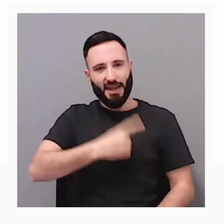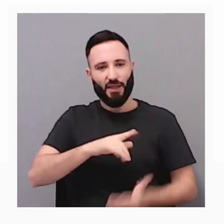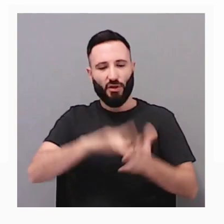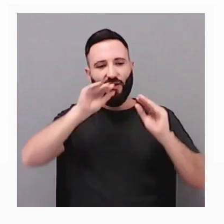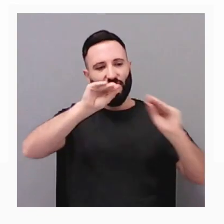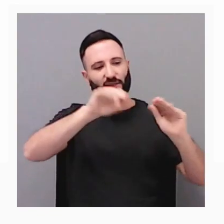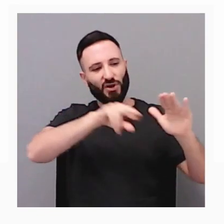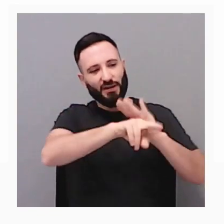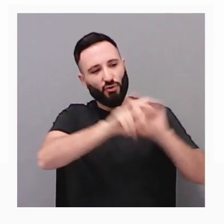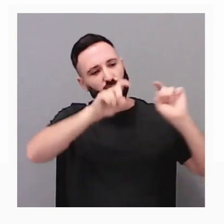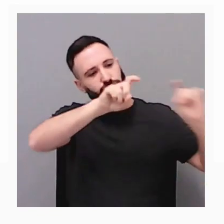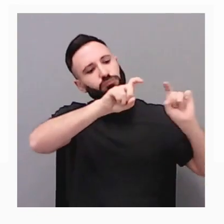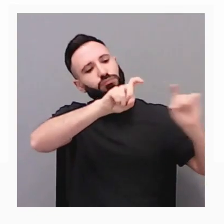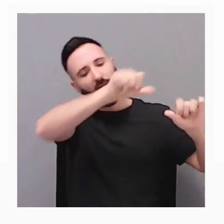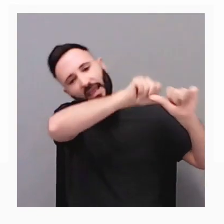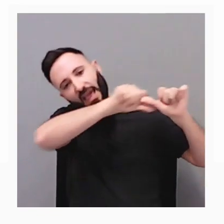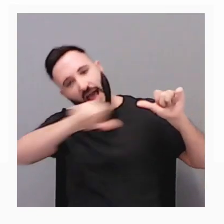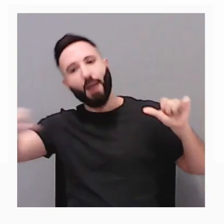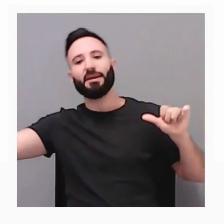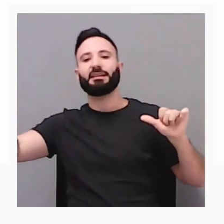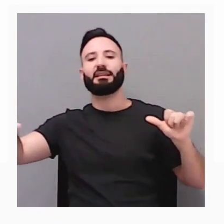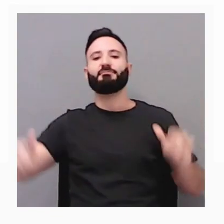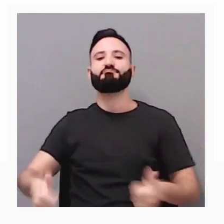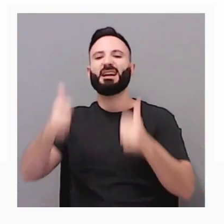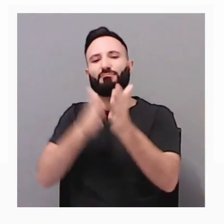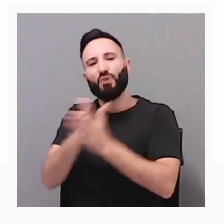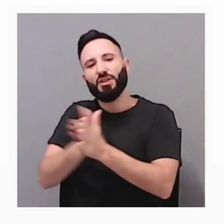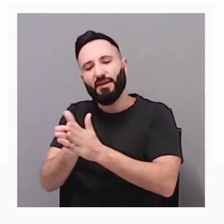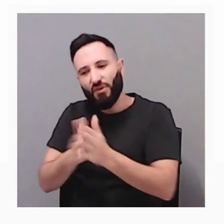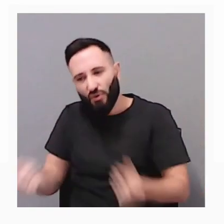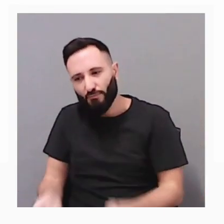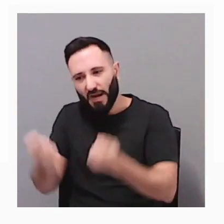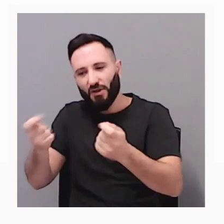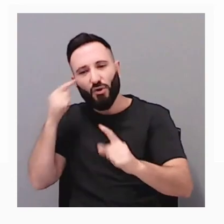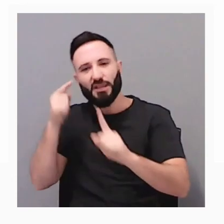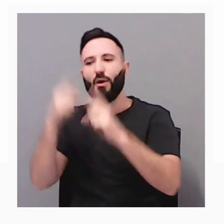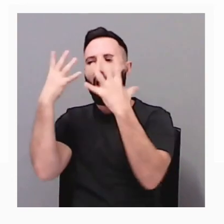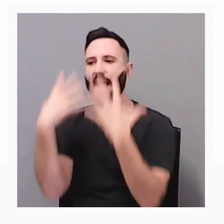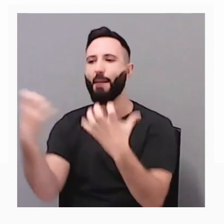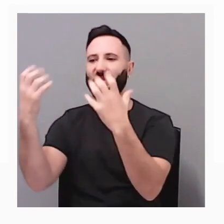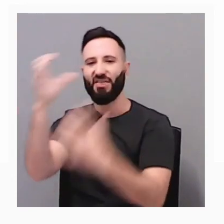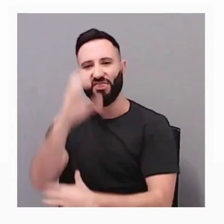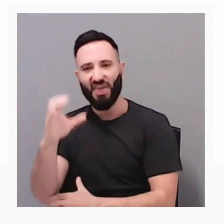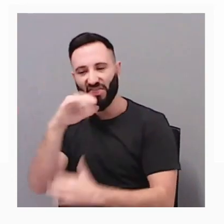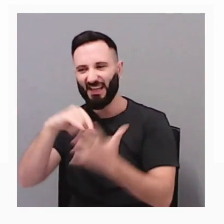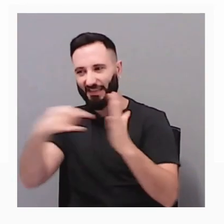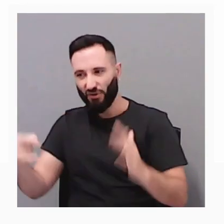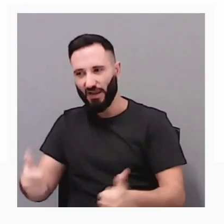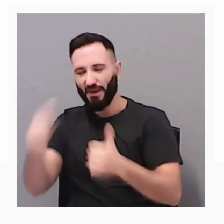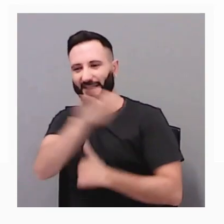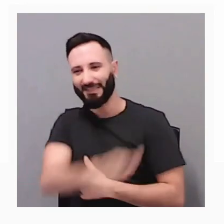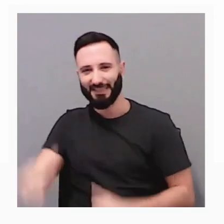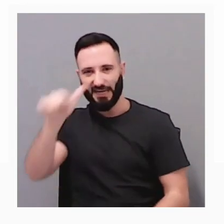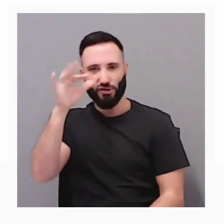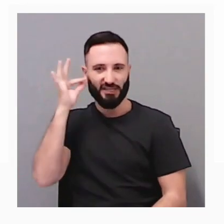necesitan para crear más ganas de aprender ciencia y más ganas de dedicarse a la ciencia y a la tecnología entre los niños y las